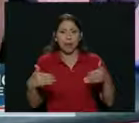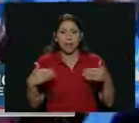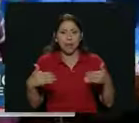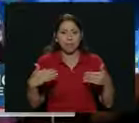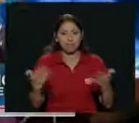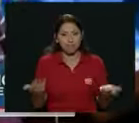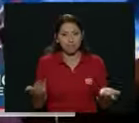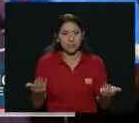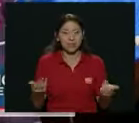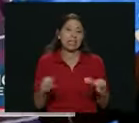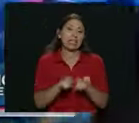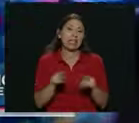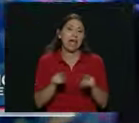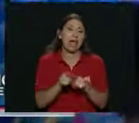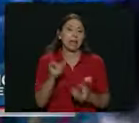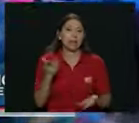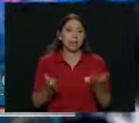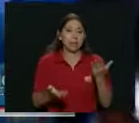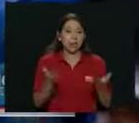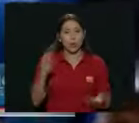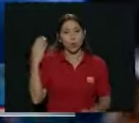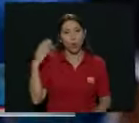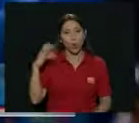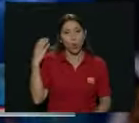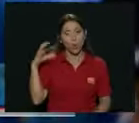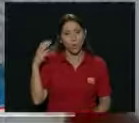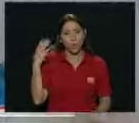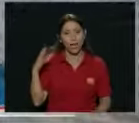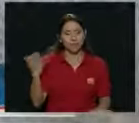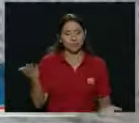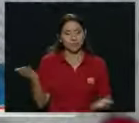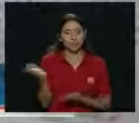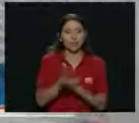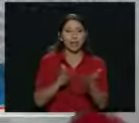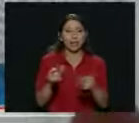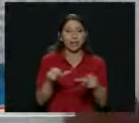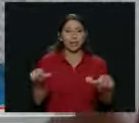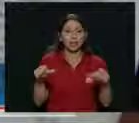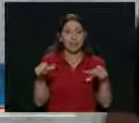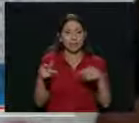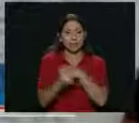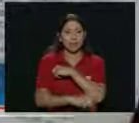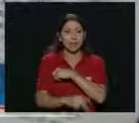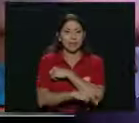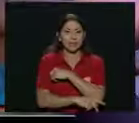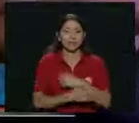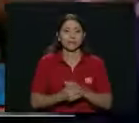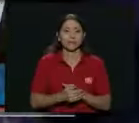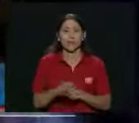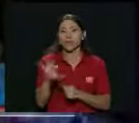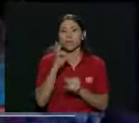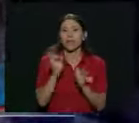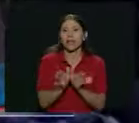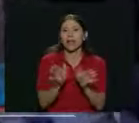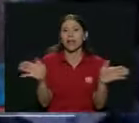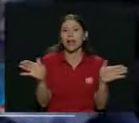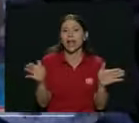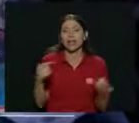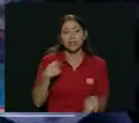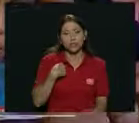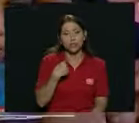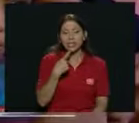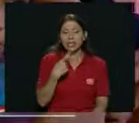que se considerará, y de repente Colombia en algunas partes del país, ¿verdad? En términos generales, yo puedo decirle que